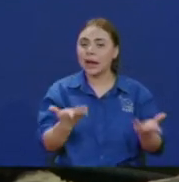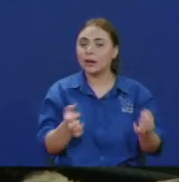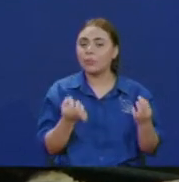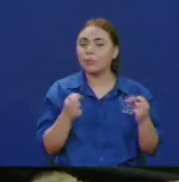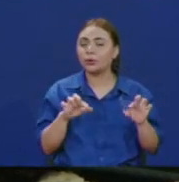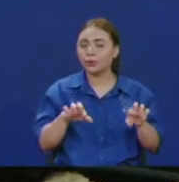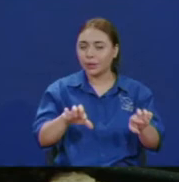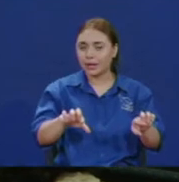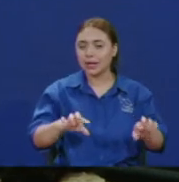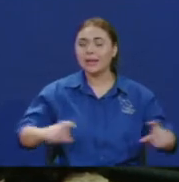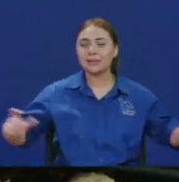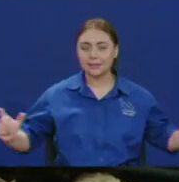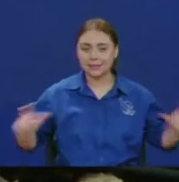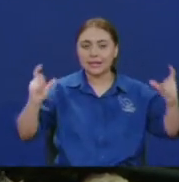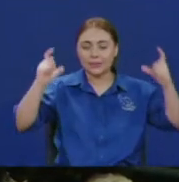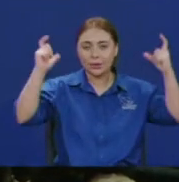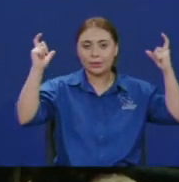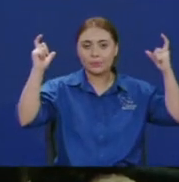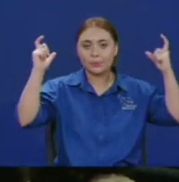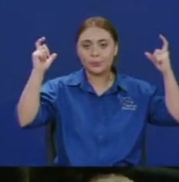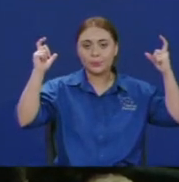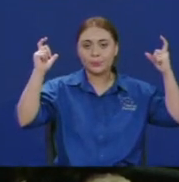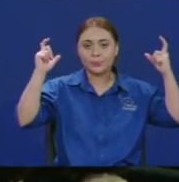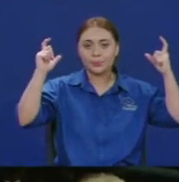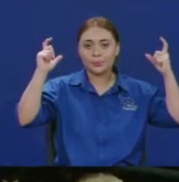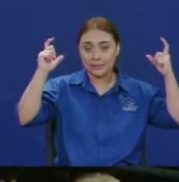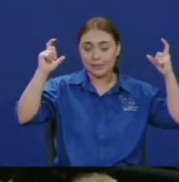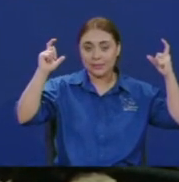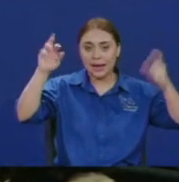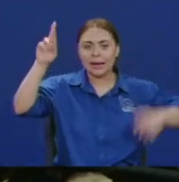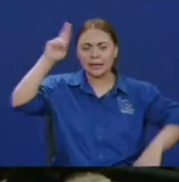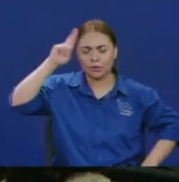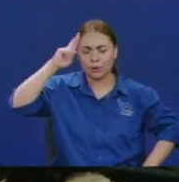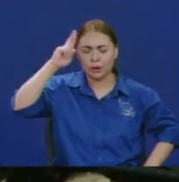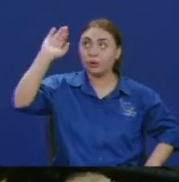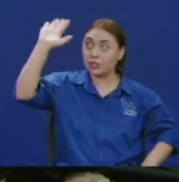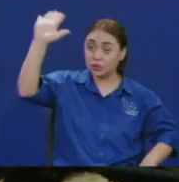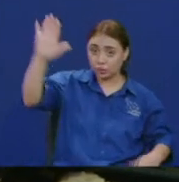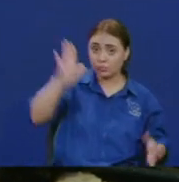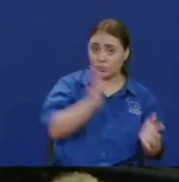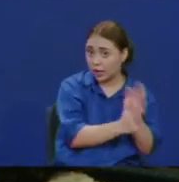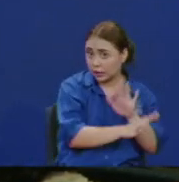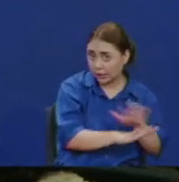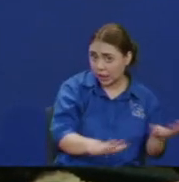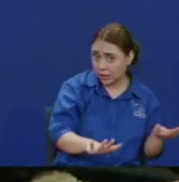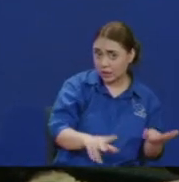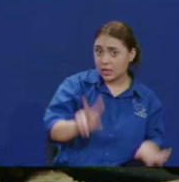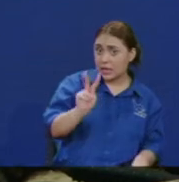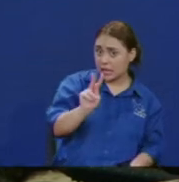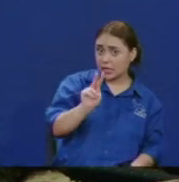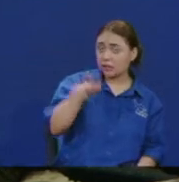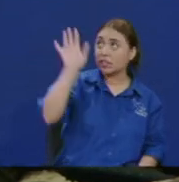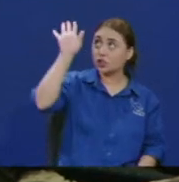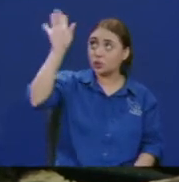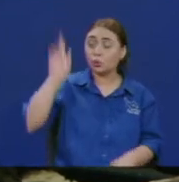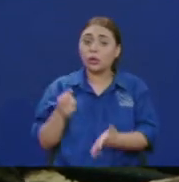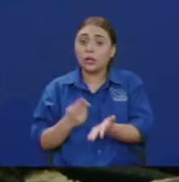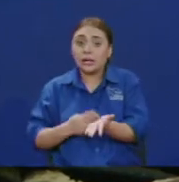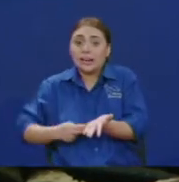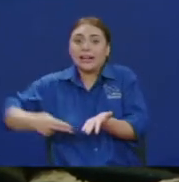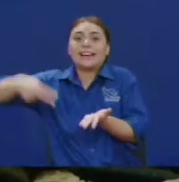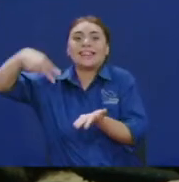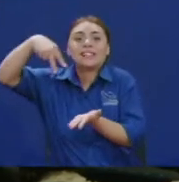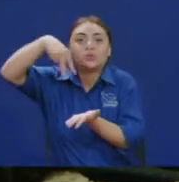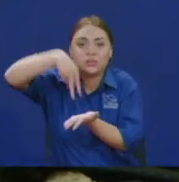ponerle cuadros de la primera cena, porque no fue la última, fue la primera. O le podrían poner cuadro de la